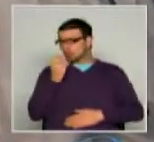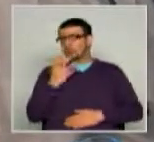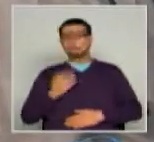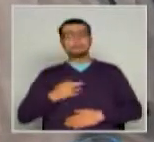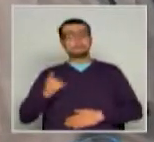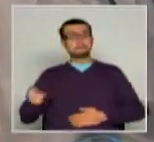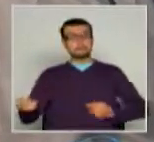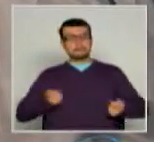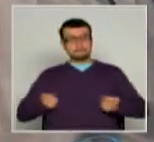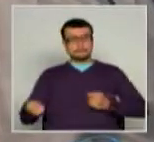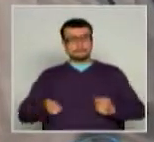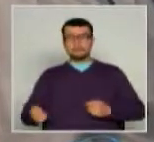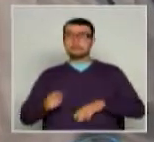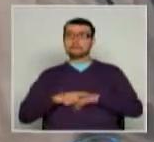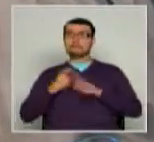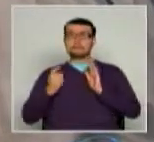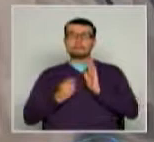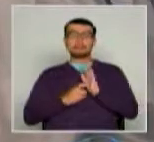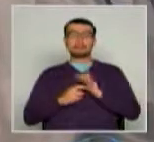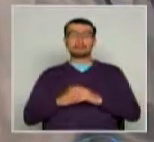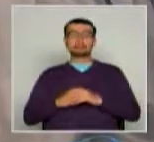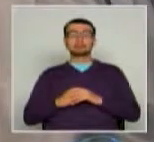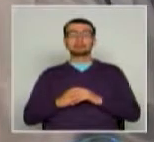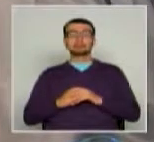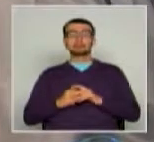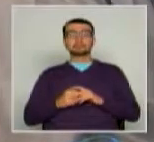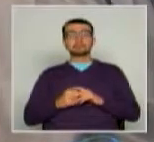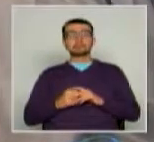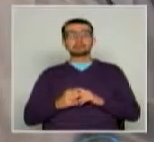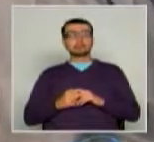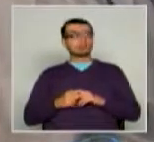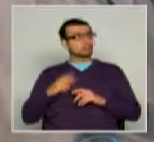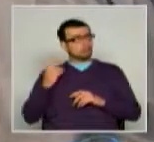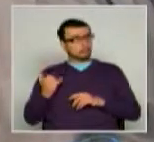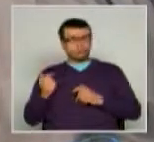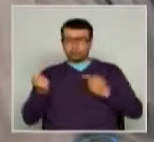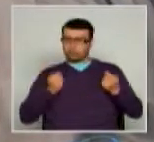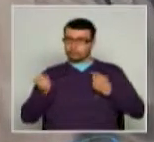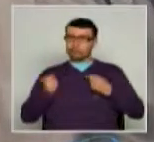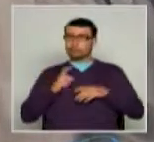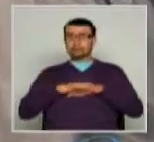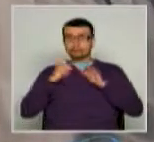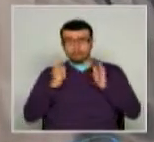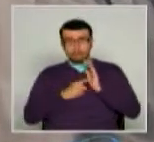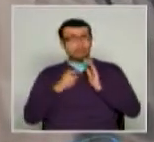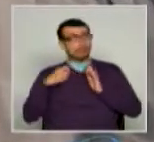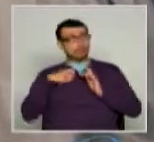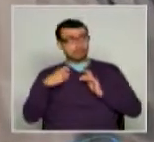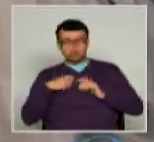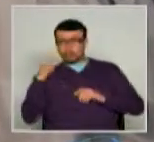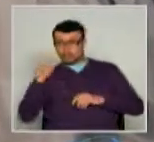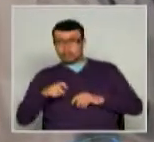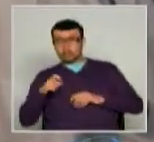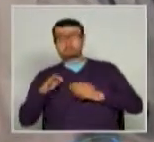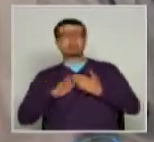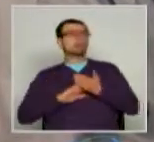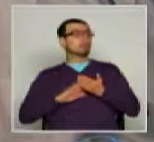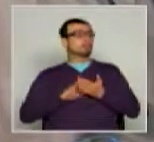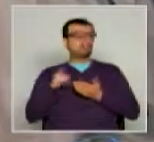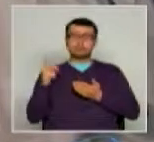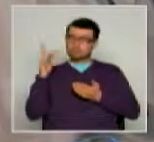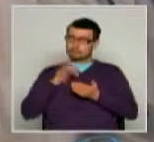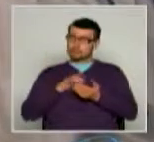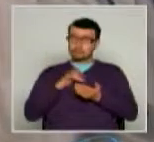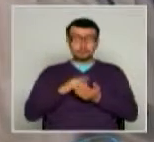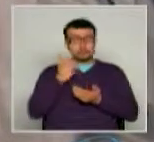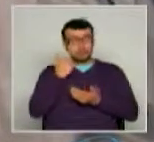la detoxificación, con la quiropraxia, con la terapia neural, con todo lo que tengamos que realizar. Y ese paciente, ojo,